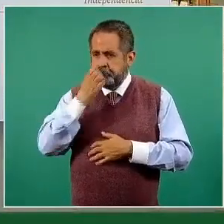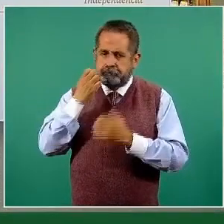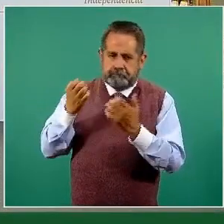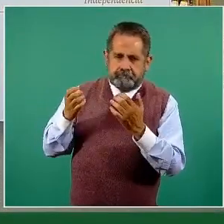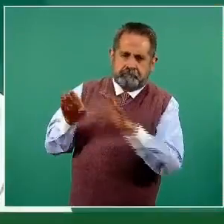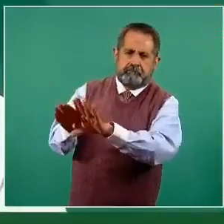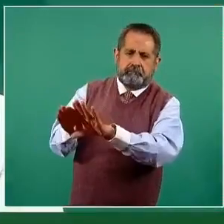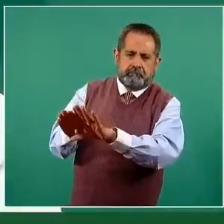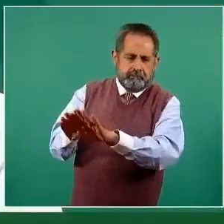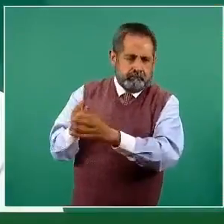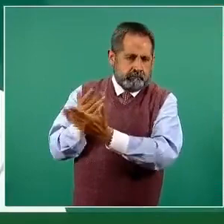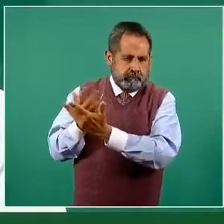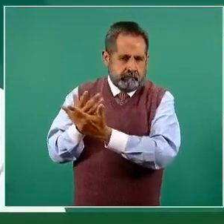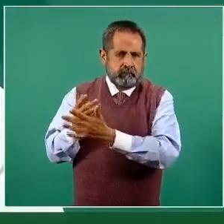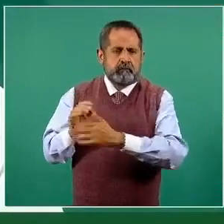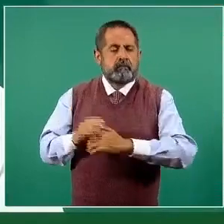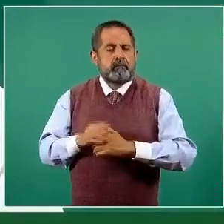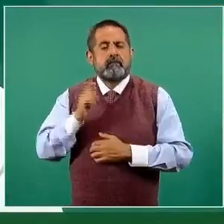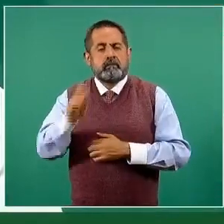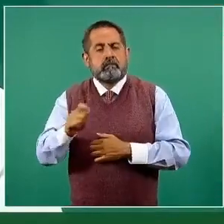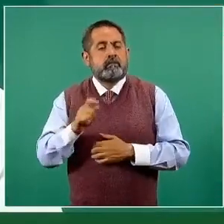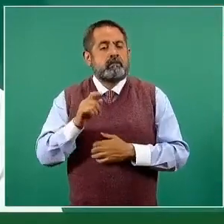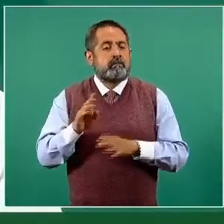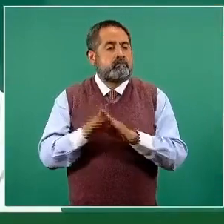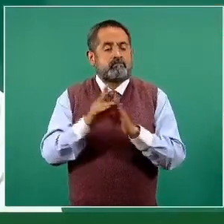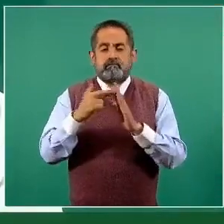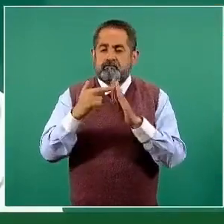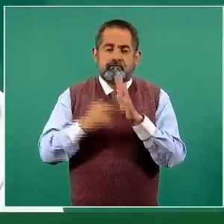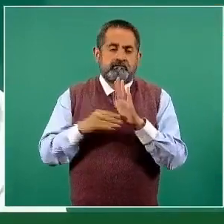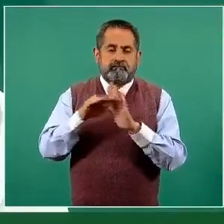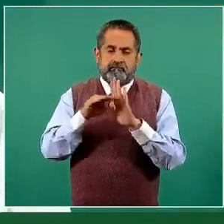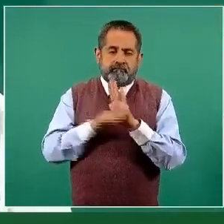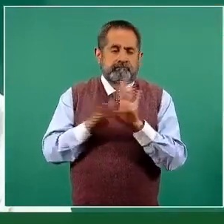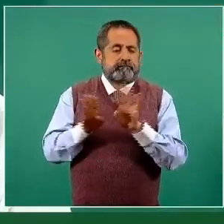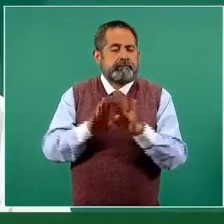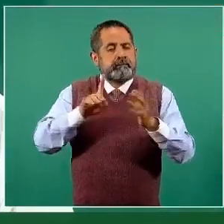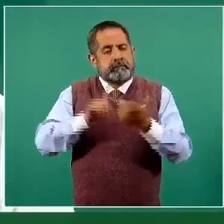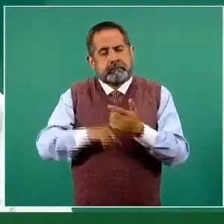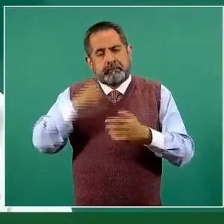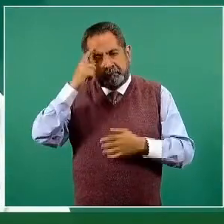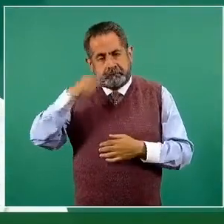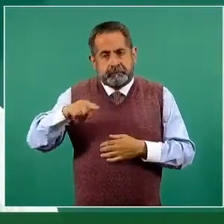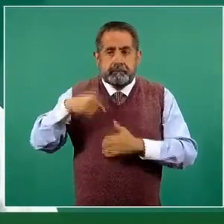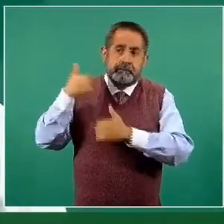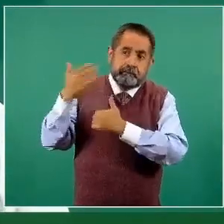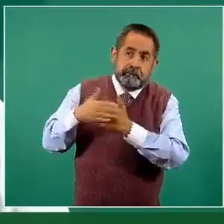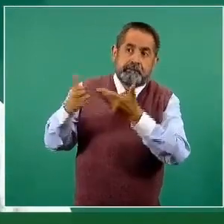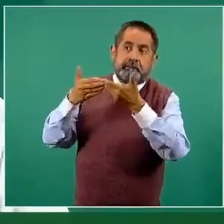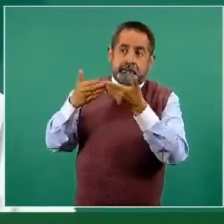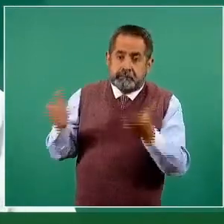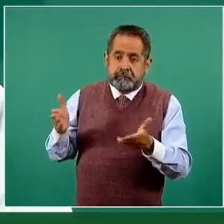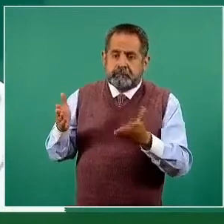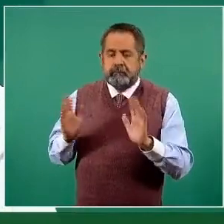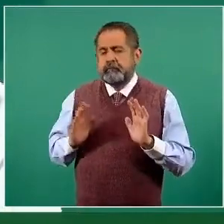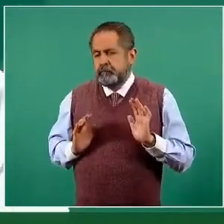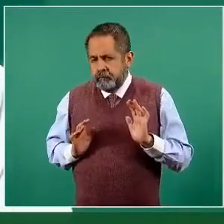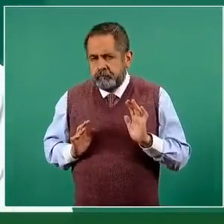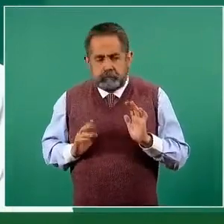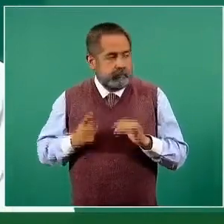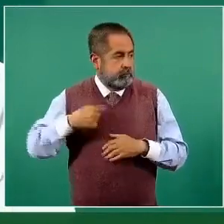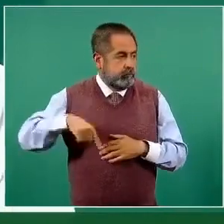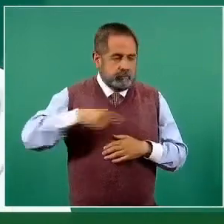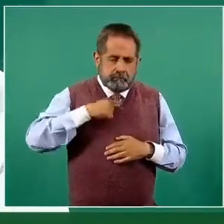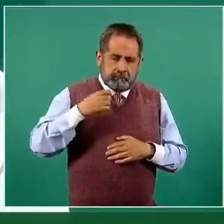temporalmente el sistema educativo, se establecieron también las medidas pertinentes para su reapertura. Estas han sido